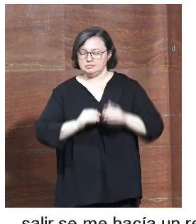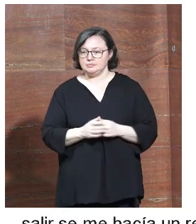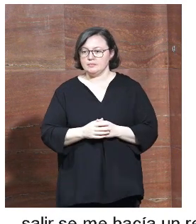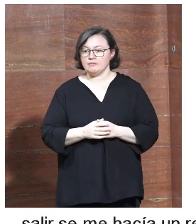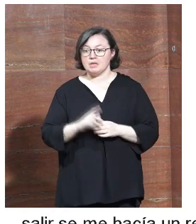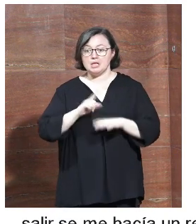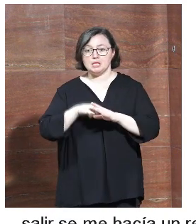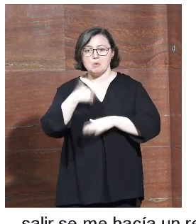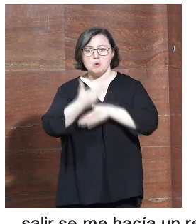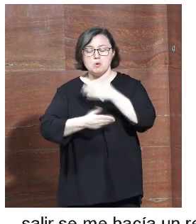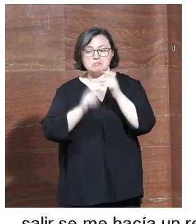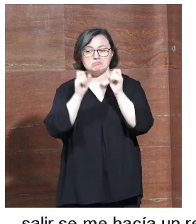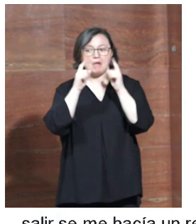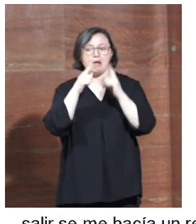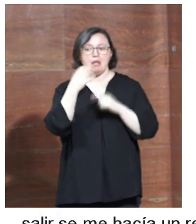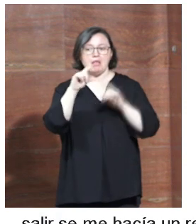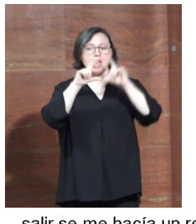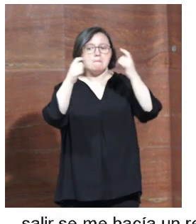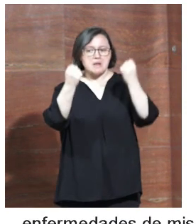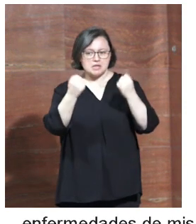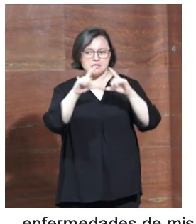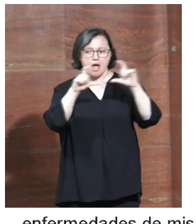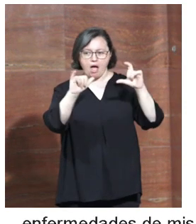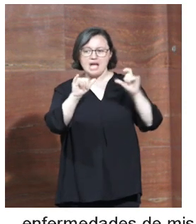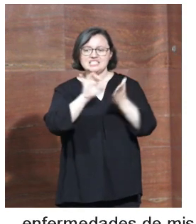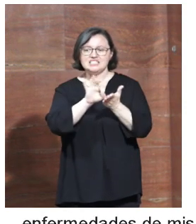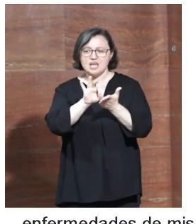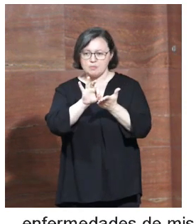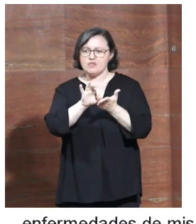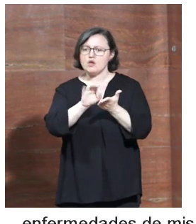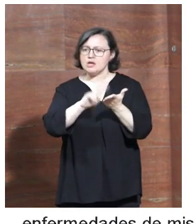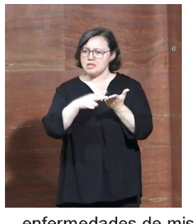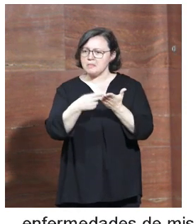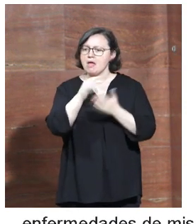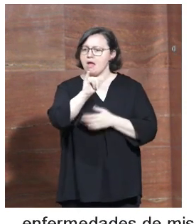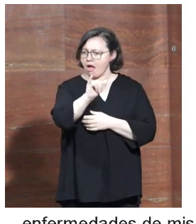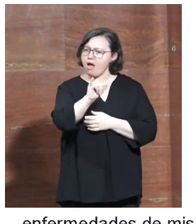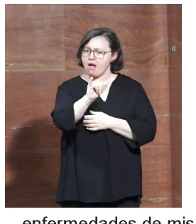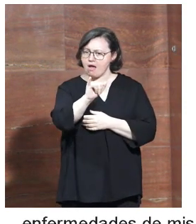Con el tiempo descubrí que había una empresa que ofrecía servicios